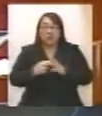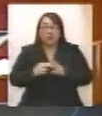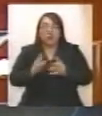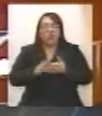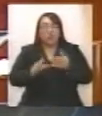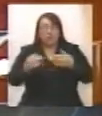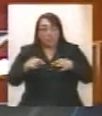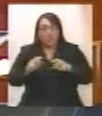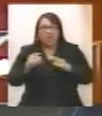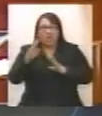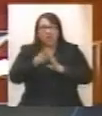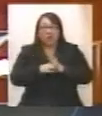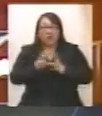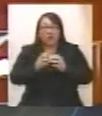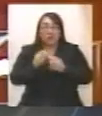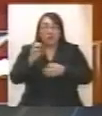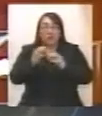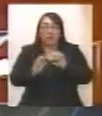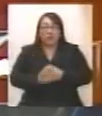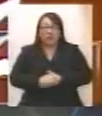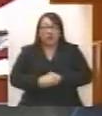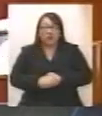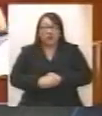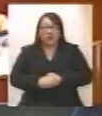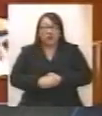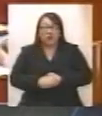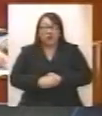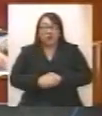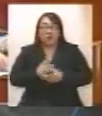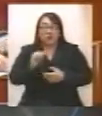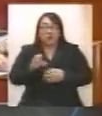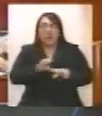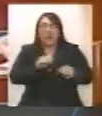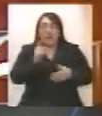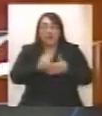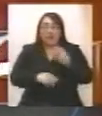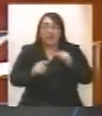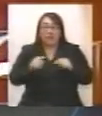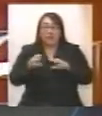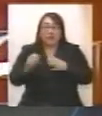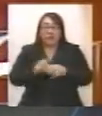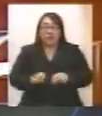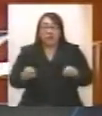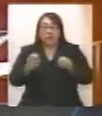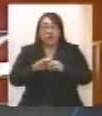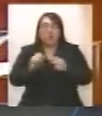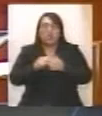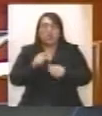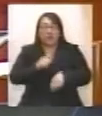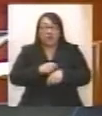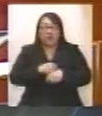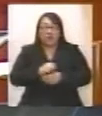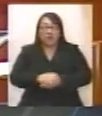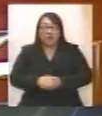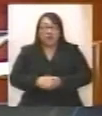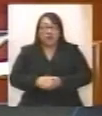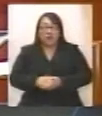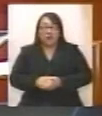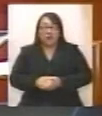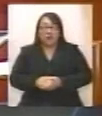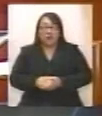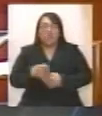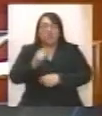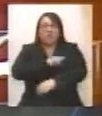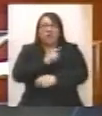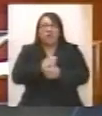Permita reducir los costos de transacción y haga que estos sean más predecibles en el tiempo, fortalezca